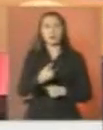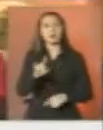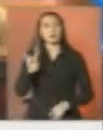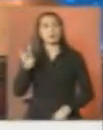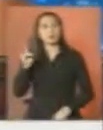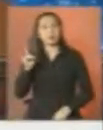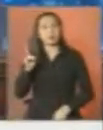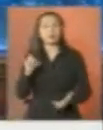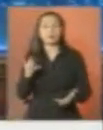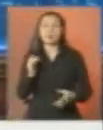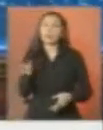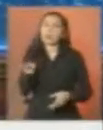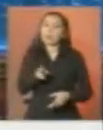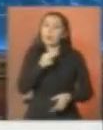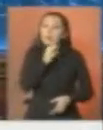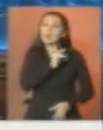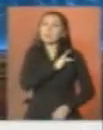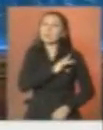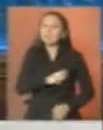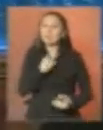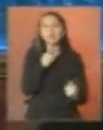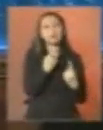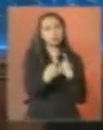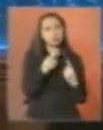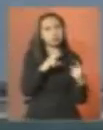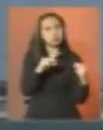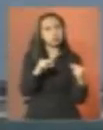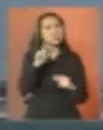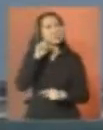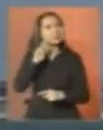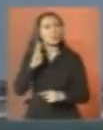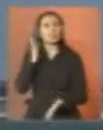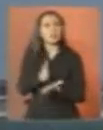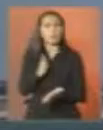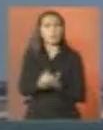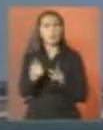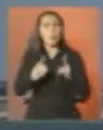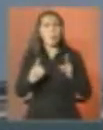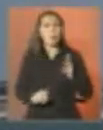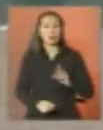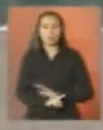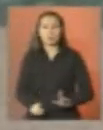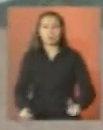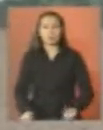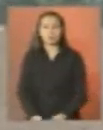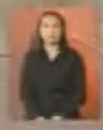diseño e insistió en que Chile ofrece diálogo, pero sin condiciones.